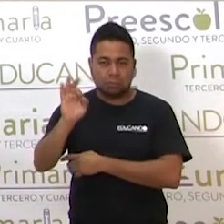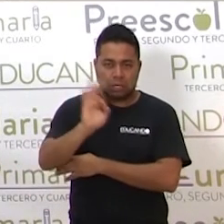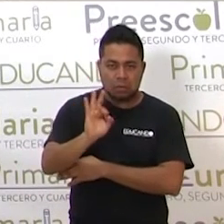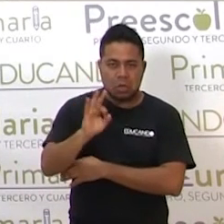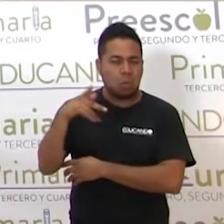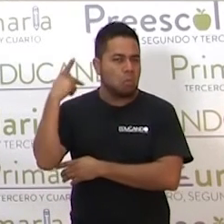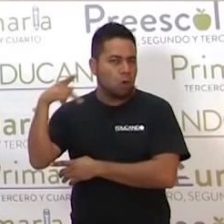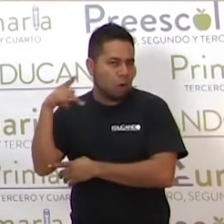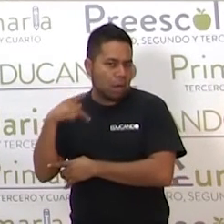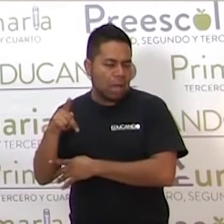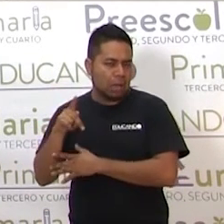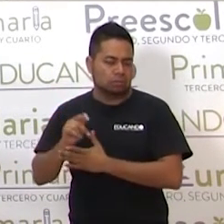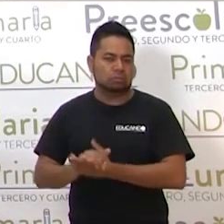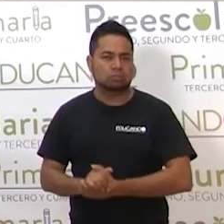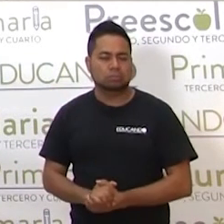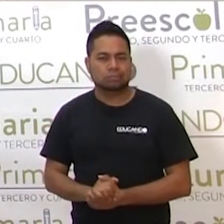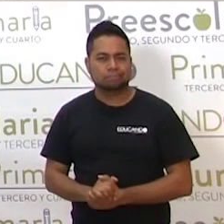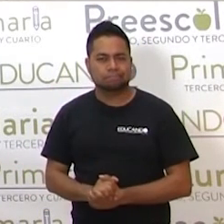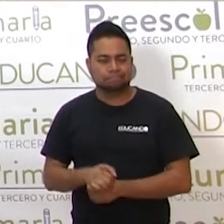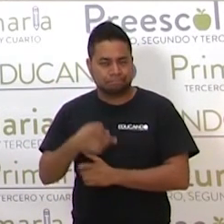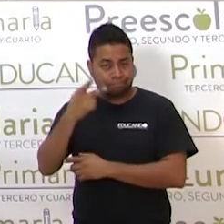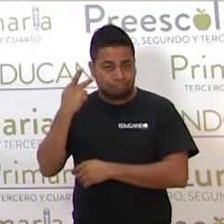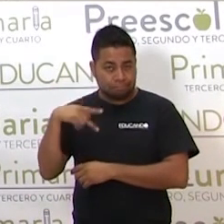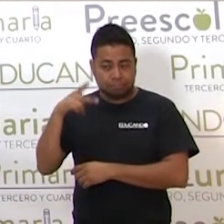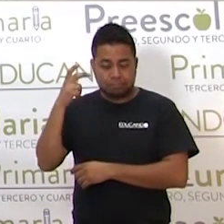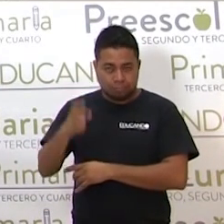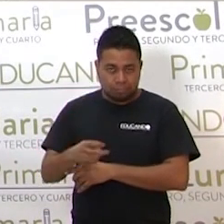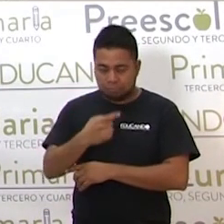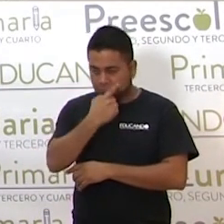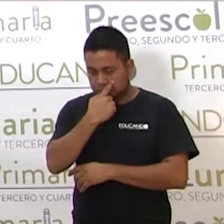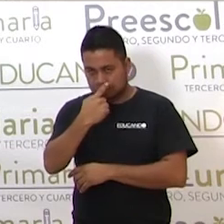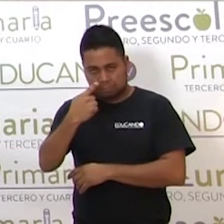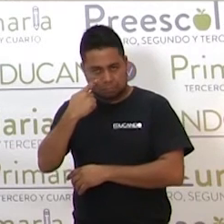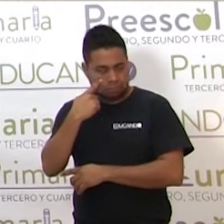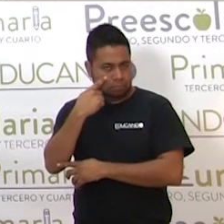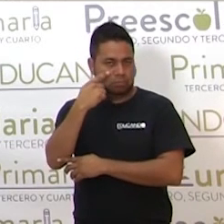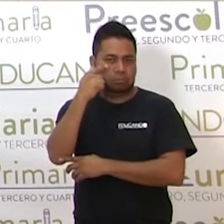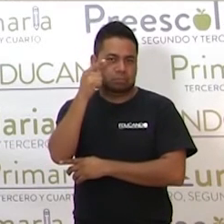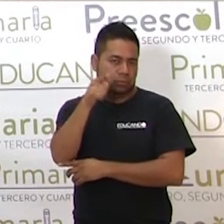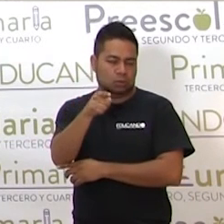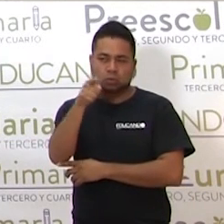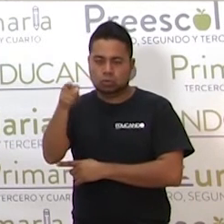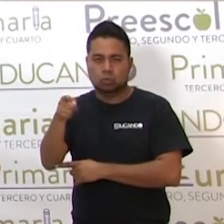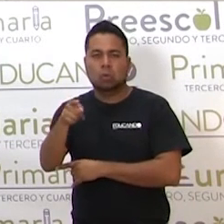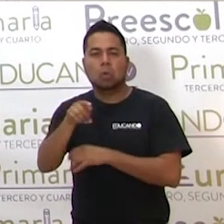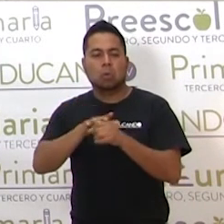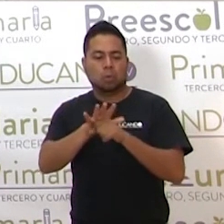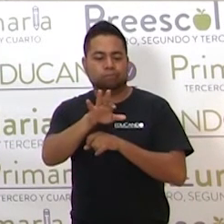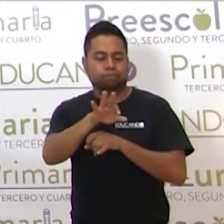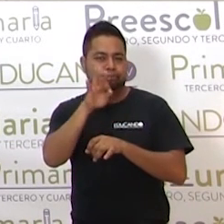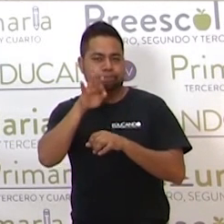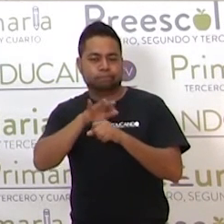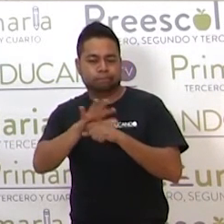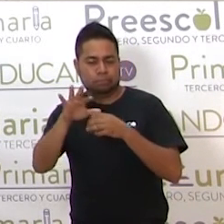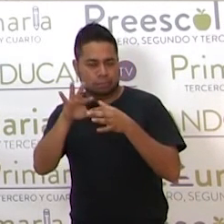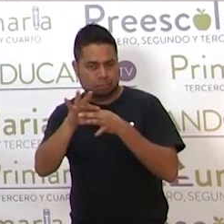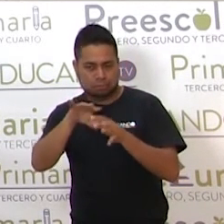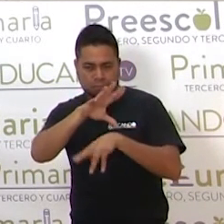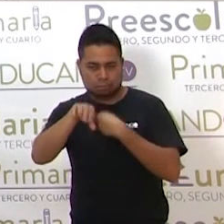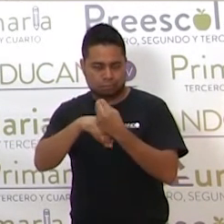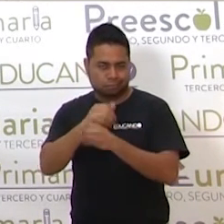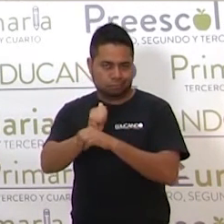Puebla. Pero eso es lo que ustedes van a identificar, seleccionar y reescribir. Muy